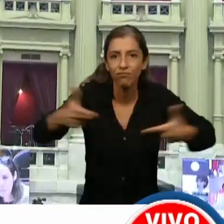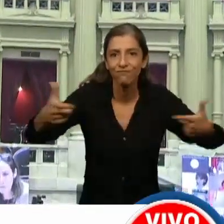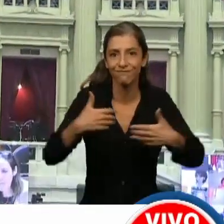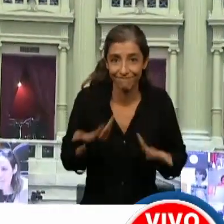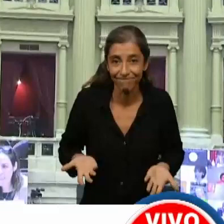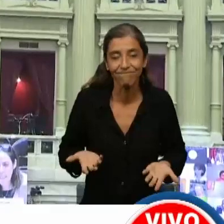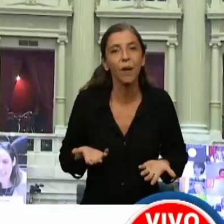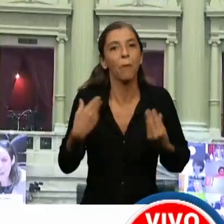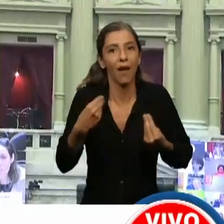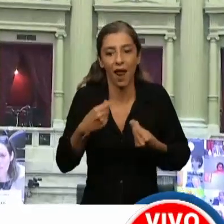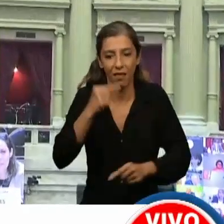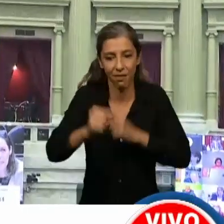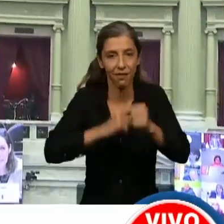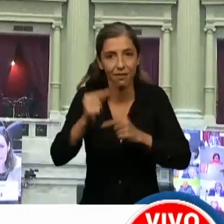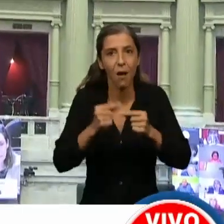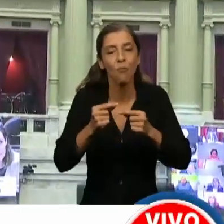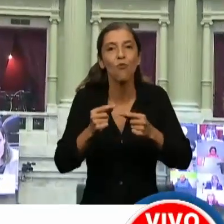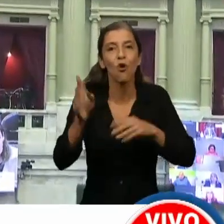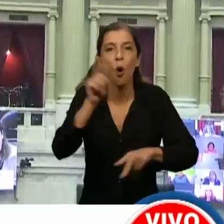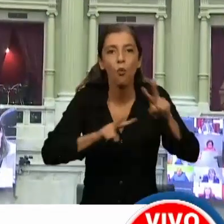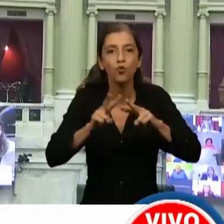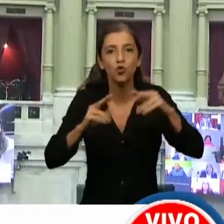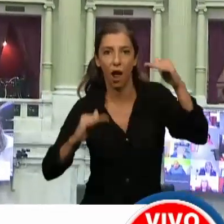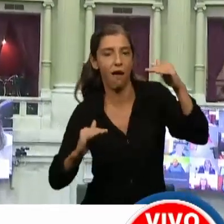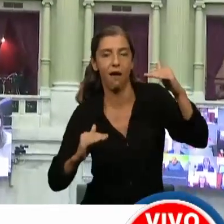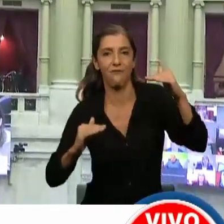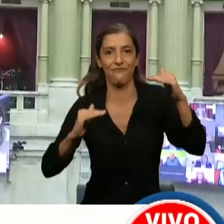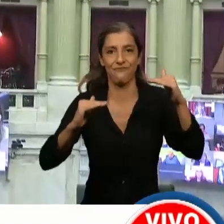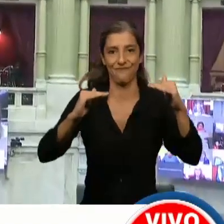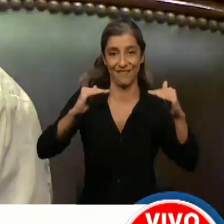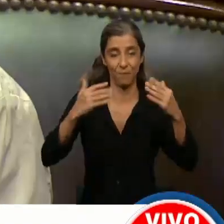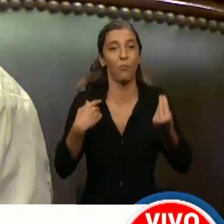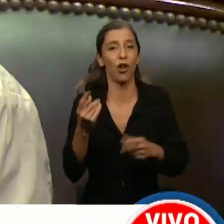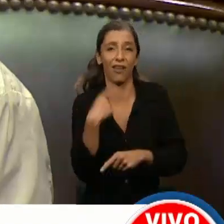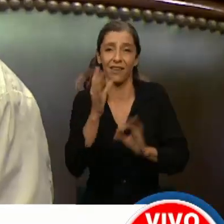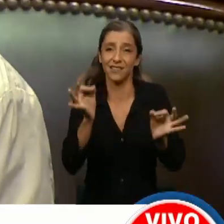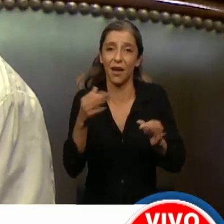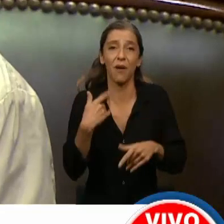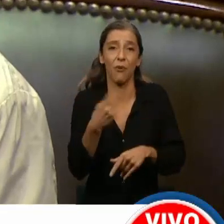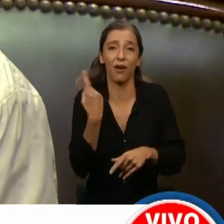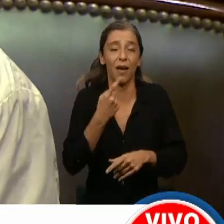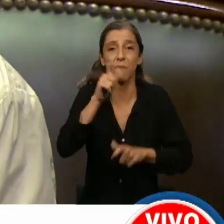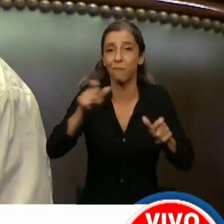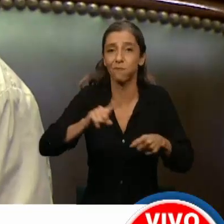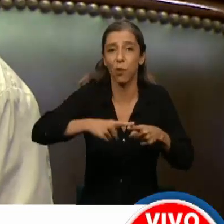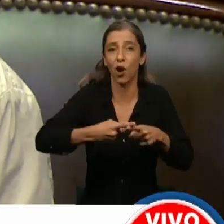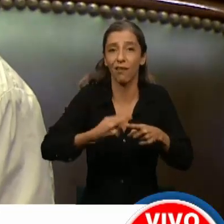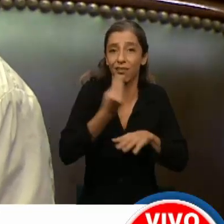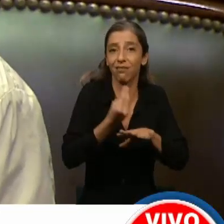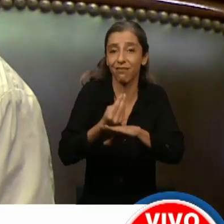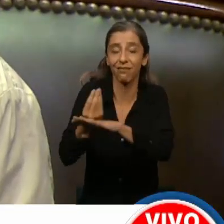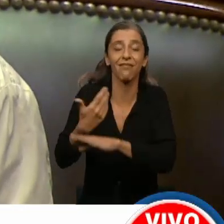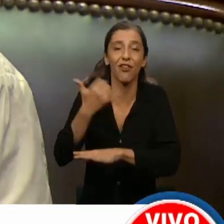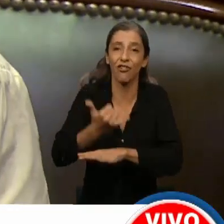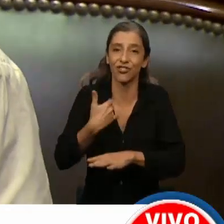la enorme brecha que se percibe en la ciudadanía entre los privilegios de la dirigencia política y los padecimientos y el enorme esfuerzo de la